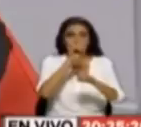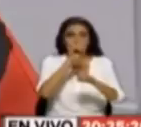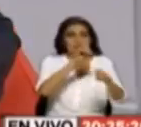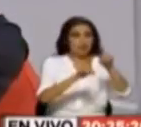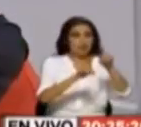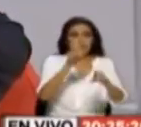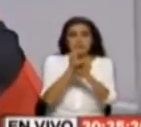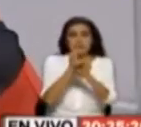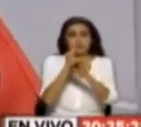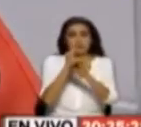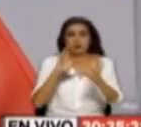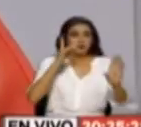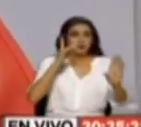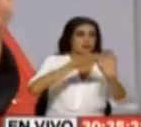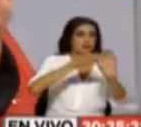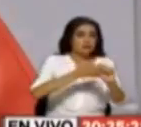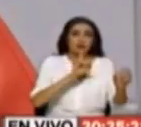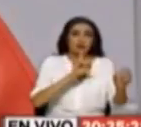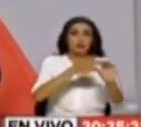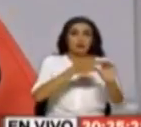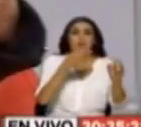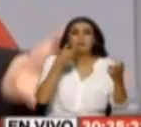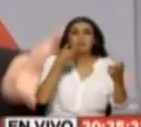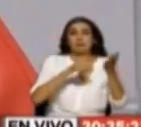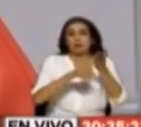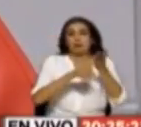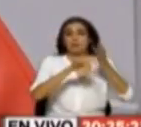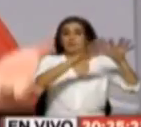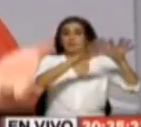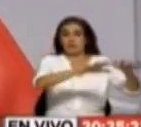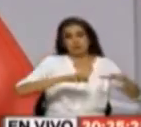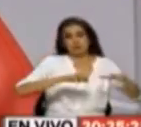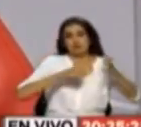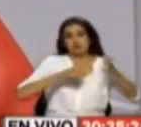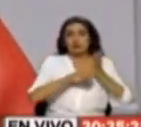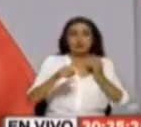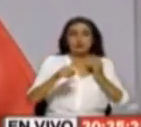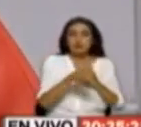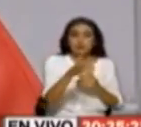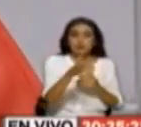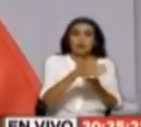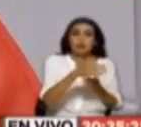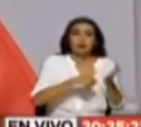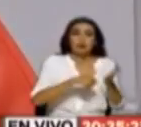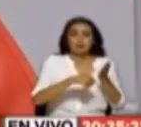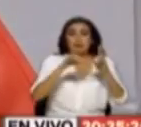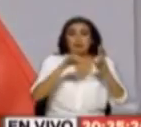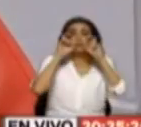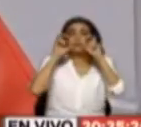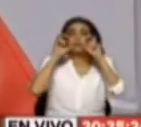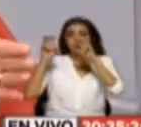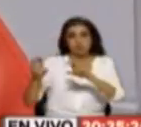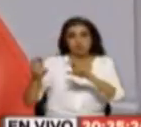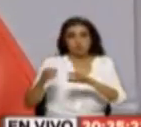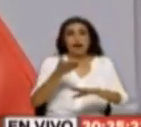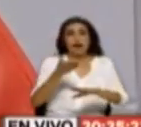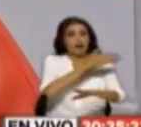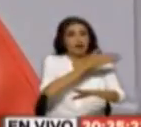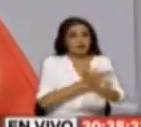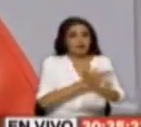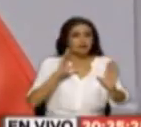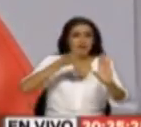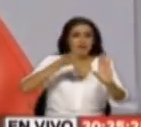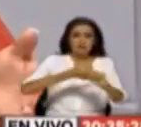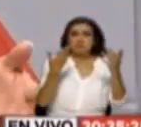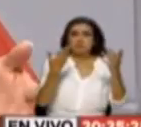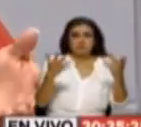sector como, por ejemplo, el Ministerio de Agricultura, Acuacultura y Pesca, Turismo, Ministerio de Transporte, que antes no estaban como parte del